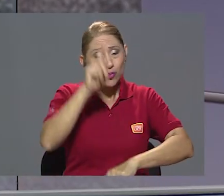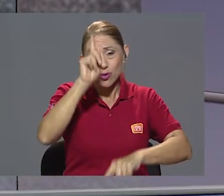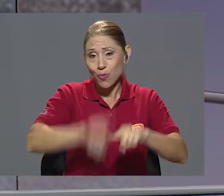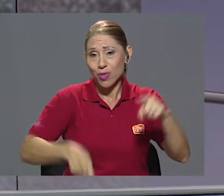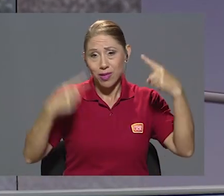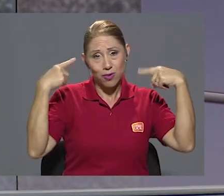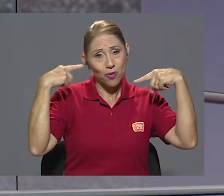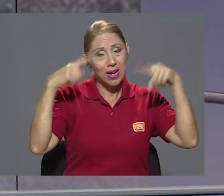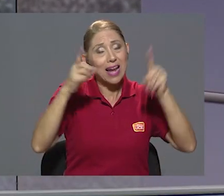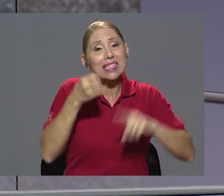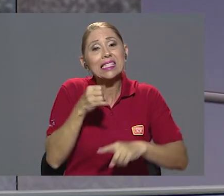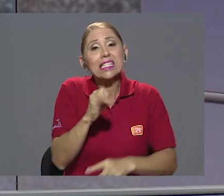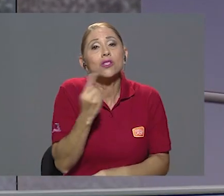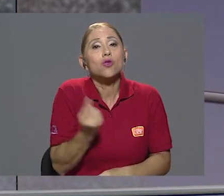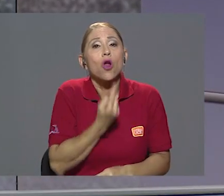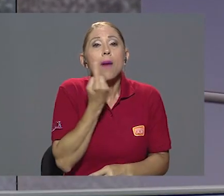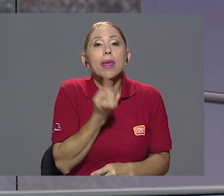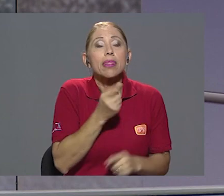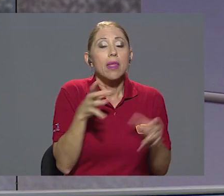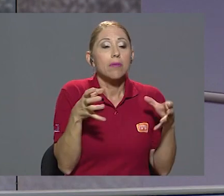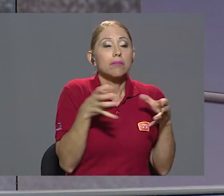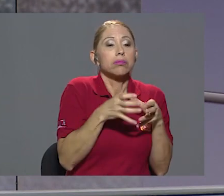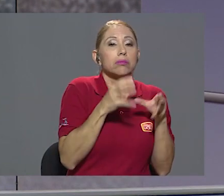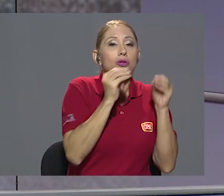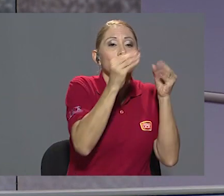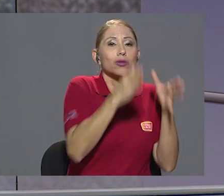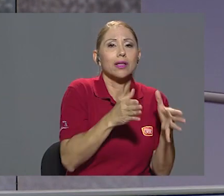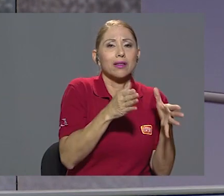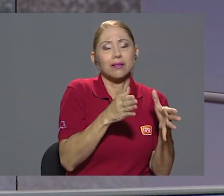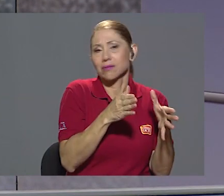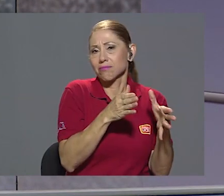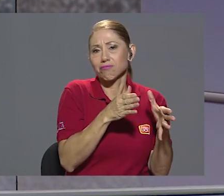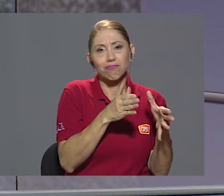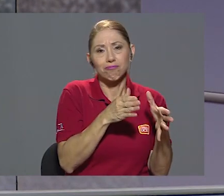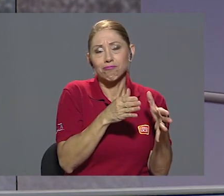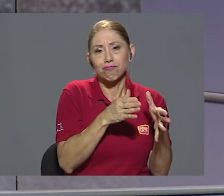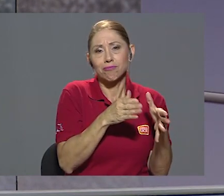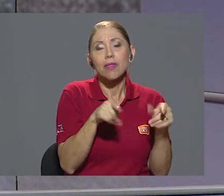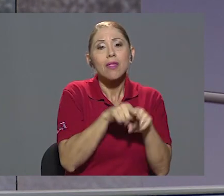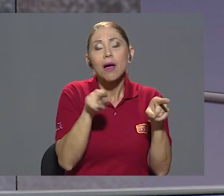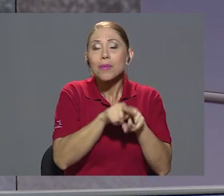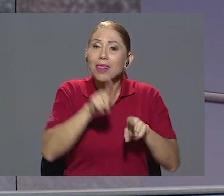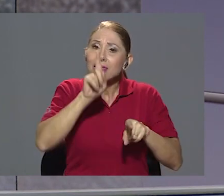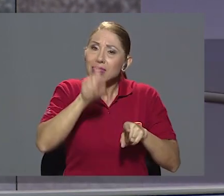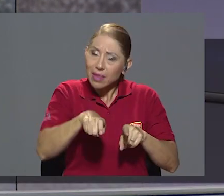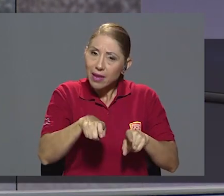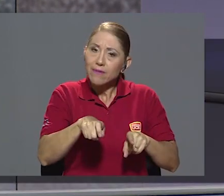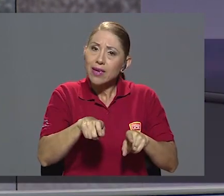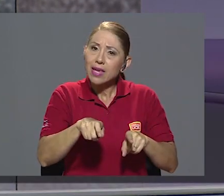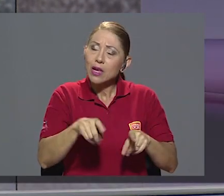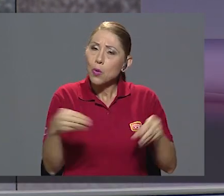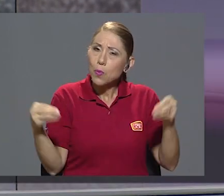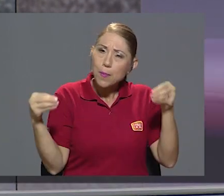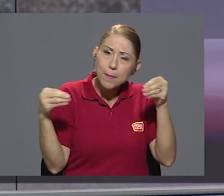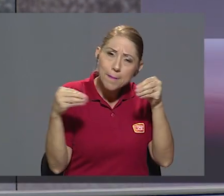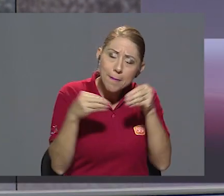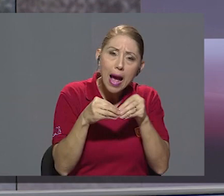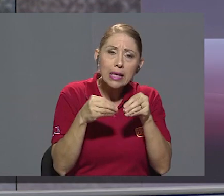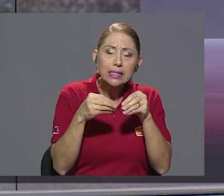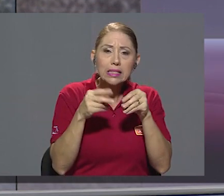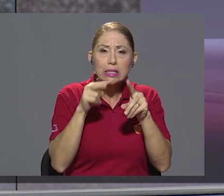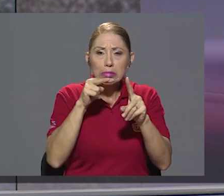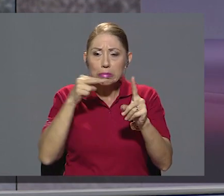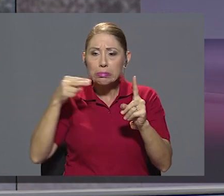se hace solo desde los docentes, sino también debe ser con una mirada mucho